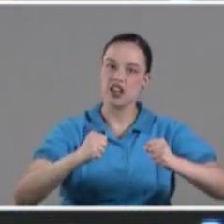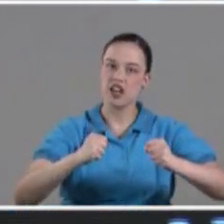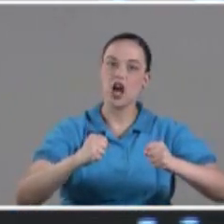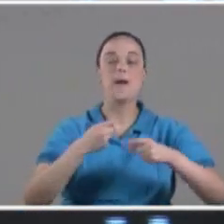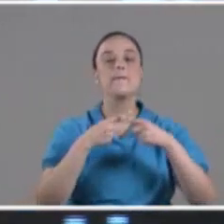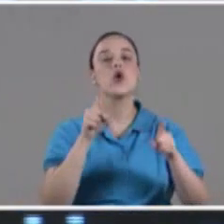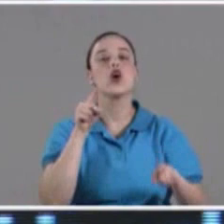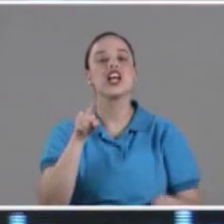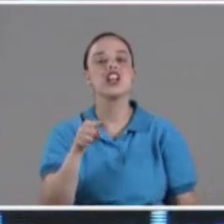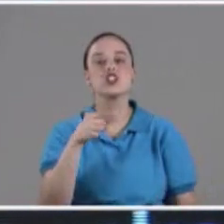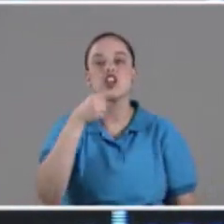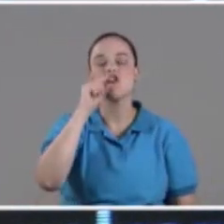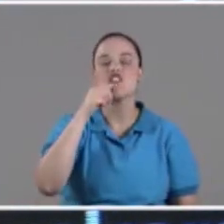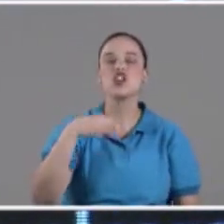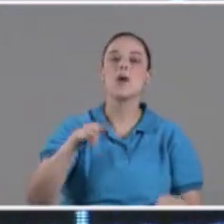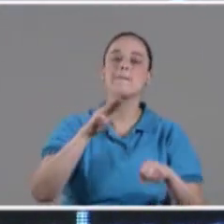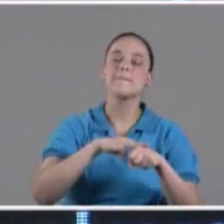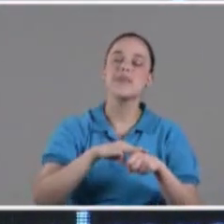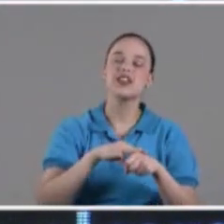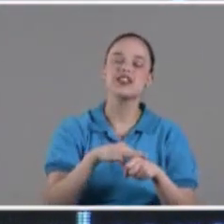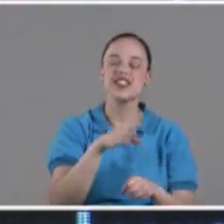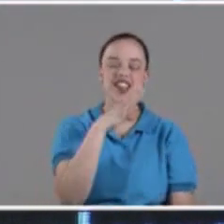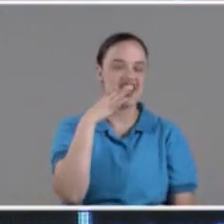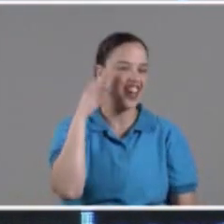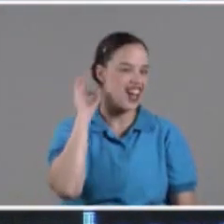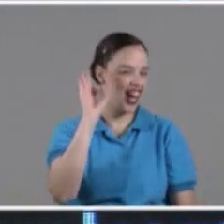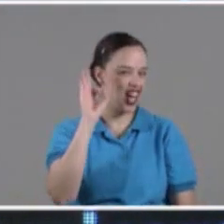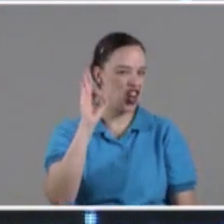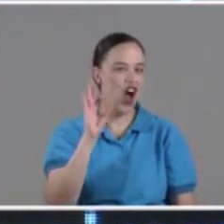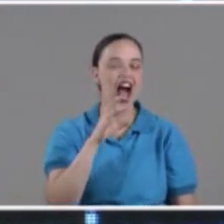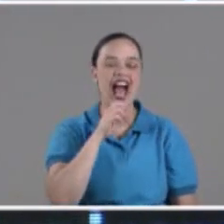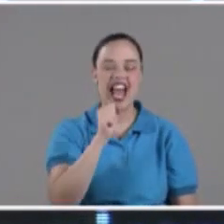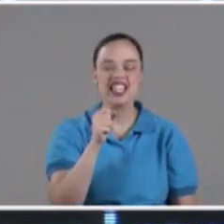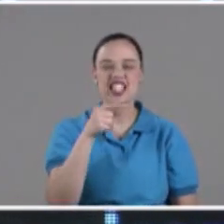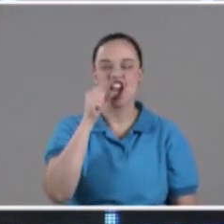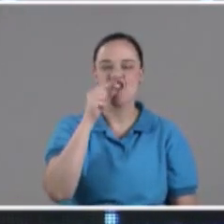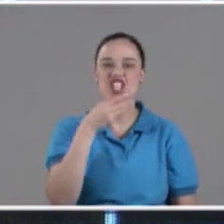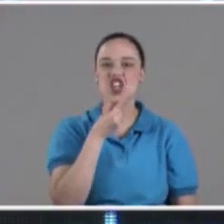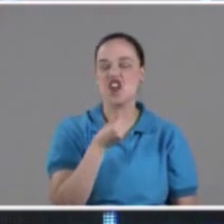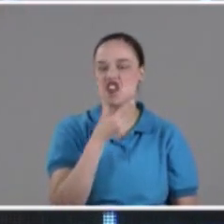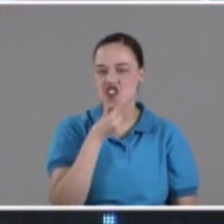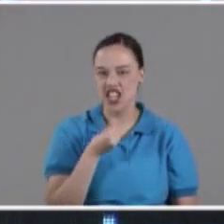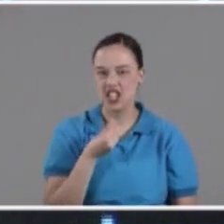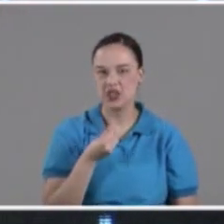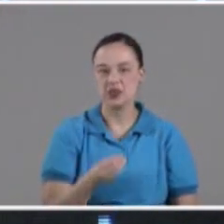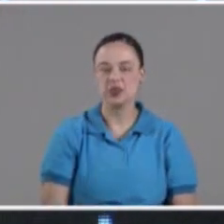por eso el vino más sabroso es el vino añejo